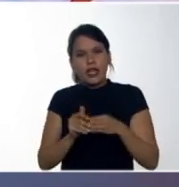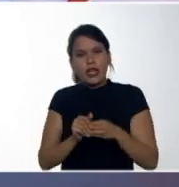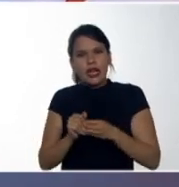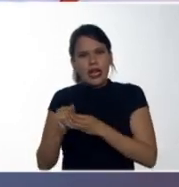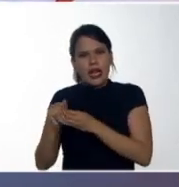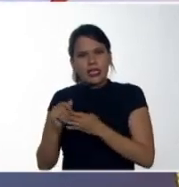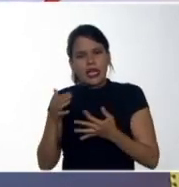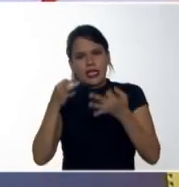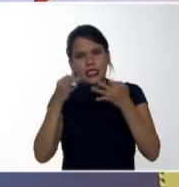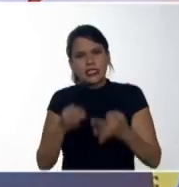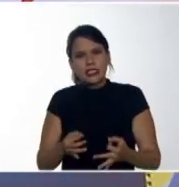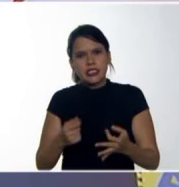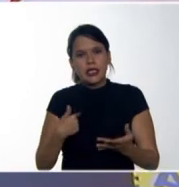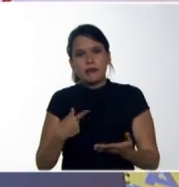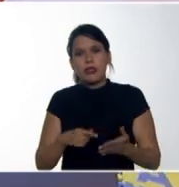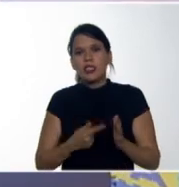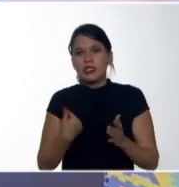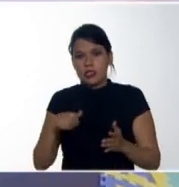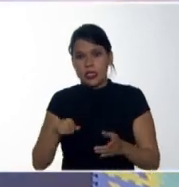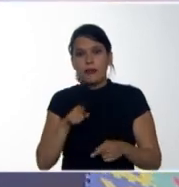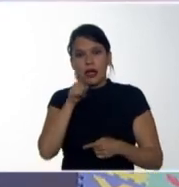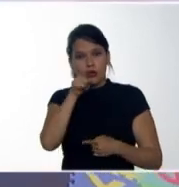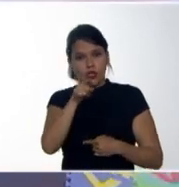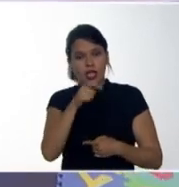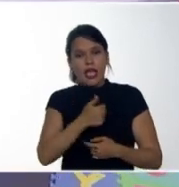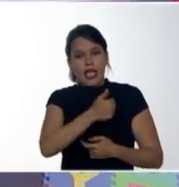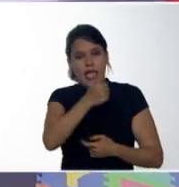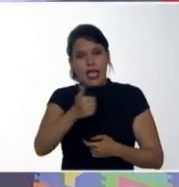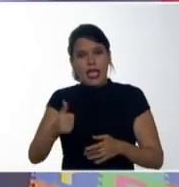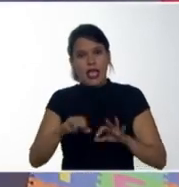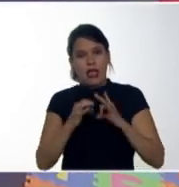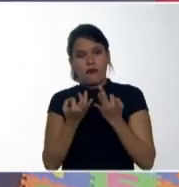pedagógica que siempre disponemos para ustedes en